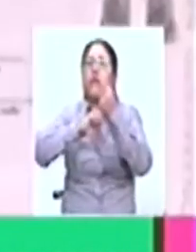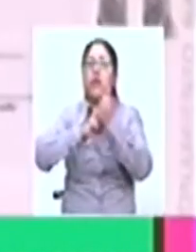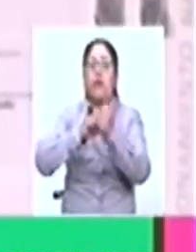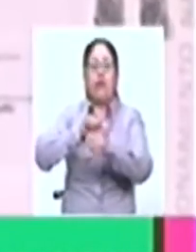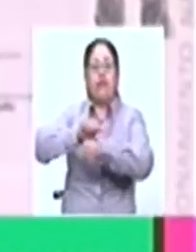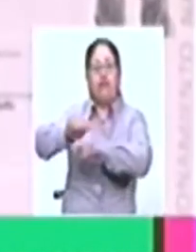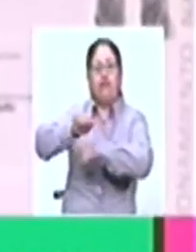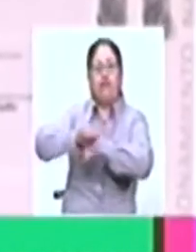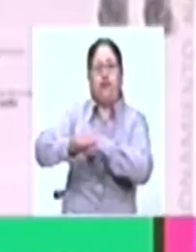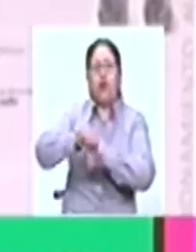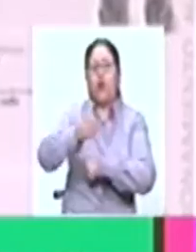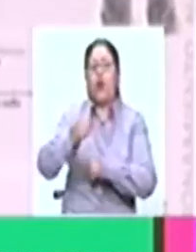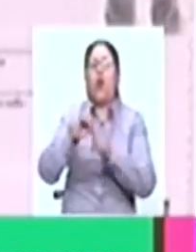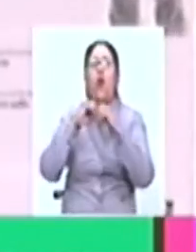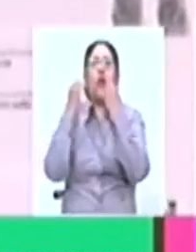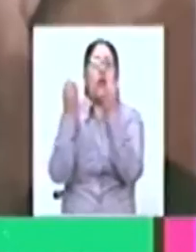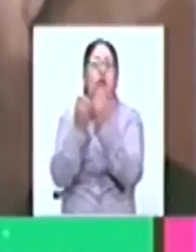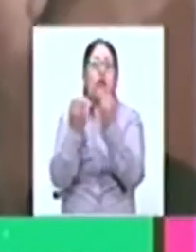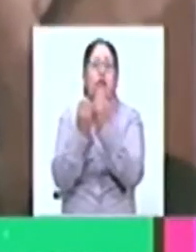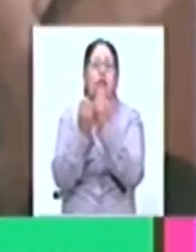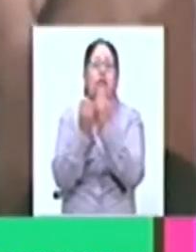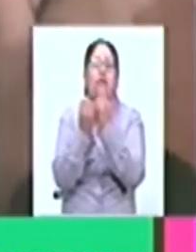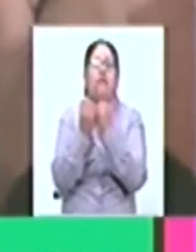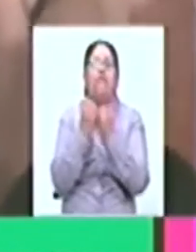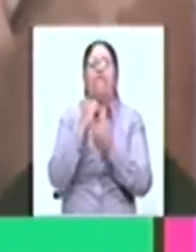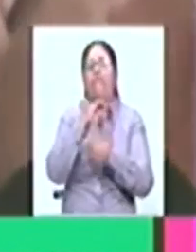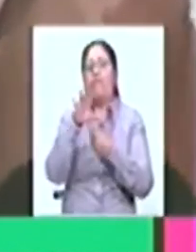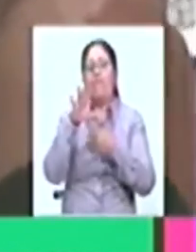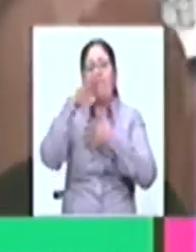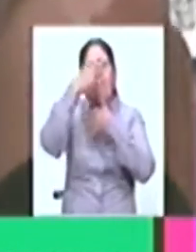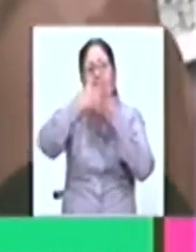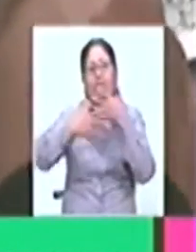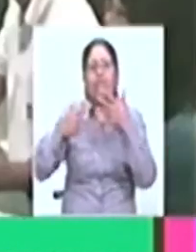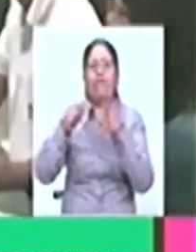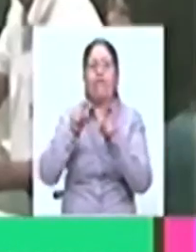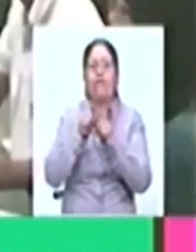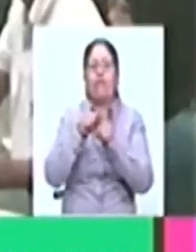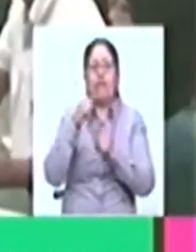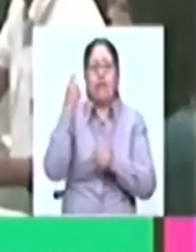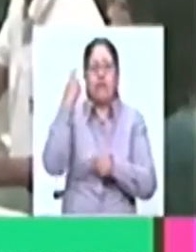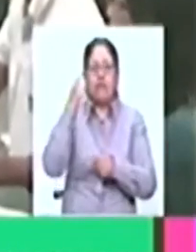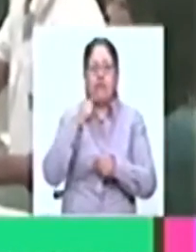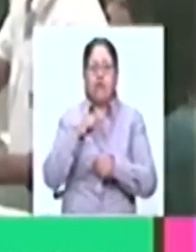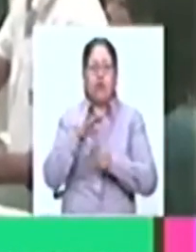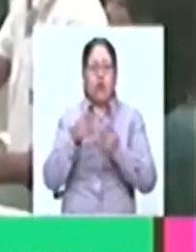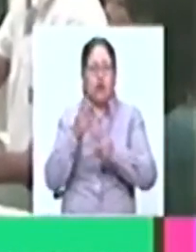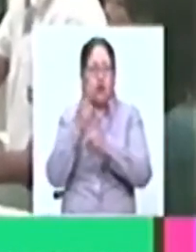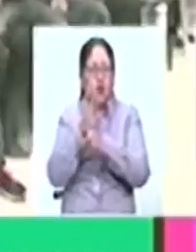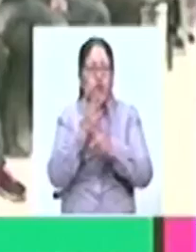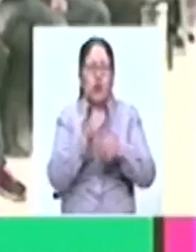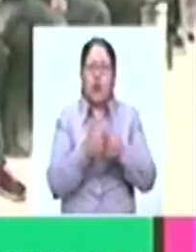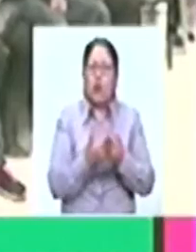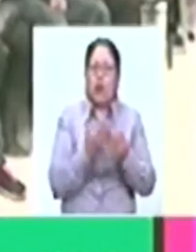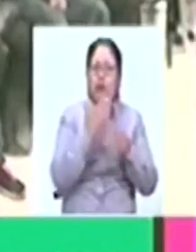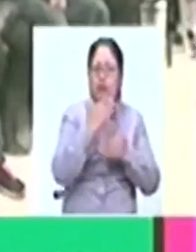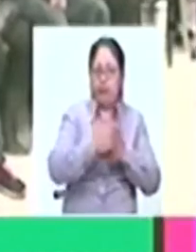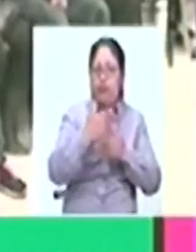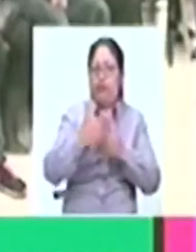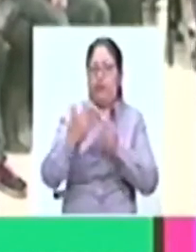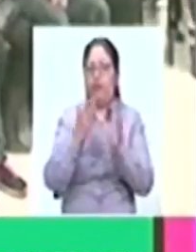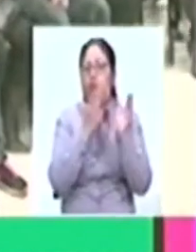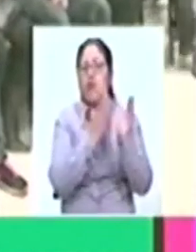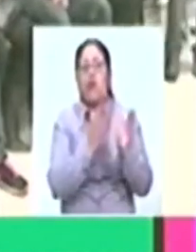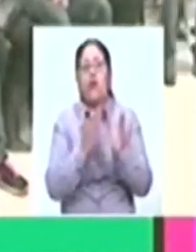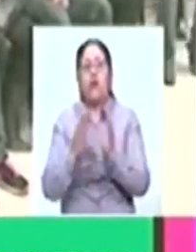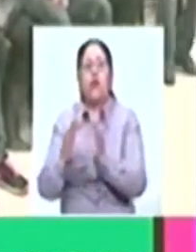organización panamericana de la salud para tener los protocolos que nos permiten que la jornada electoral y el